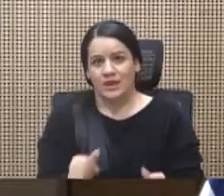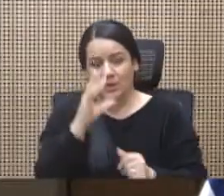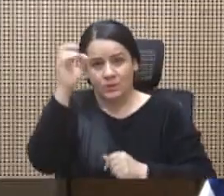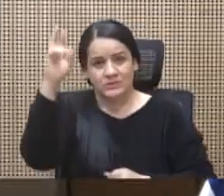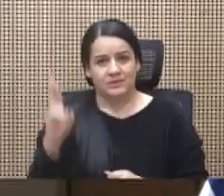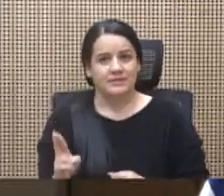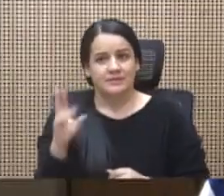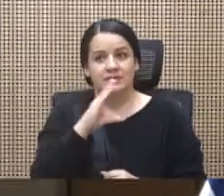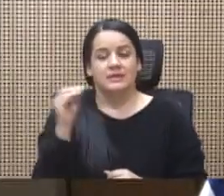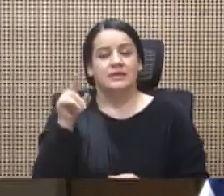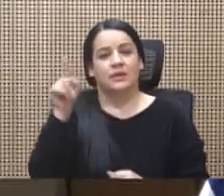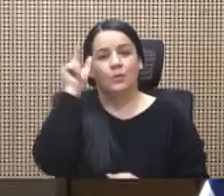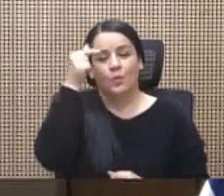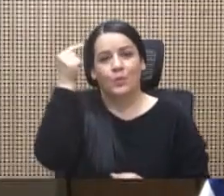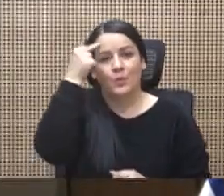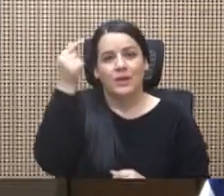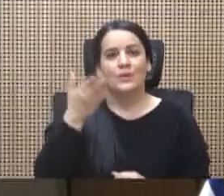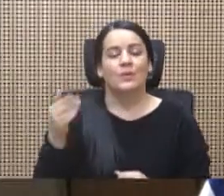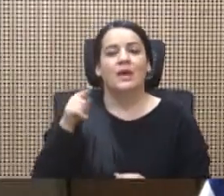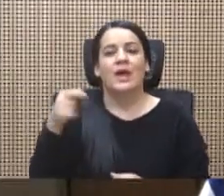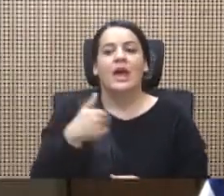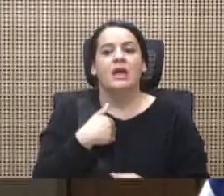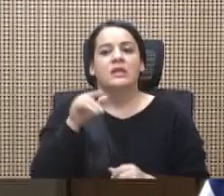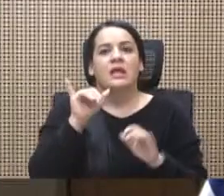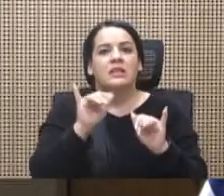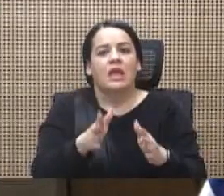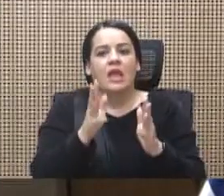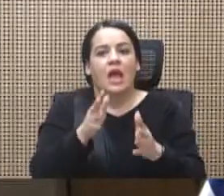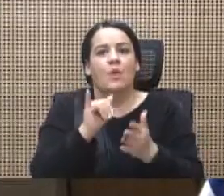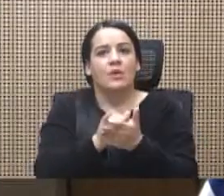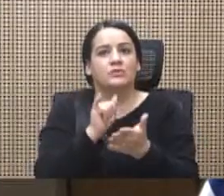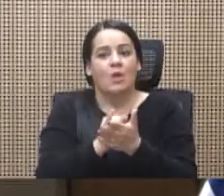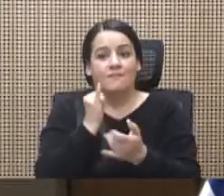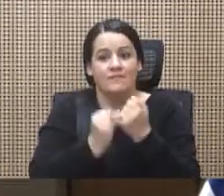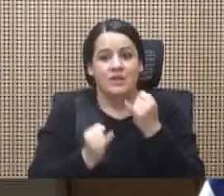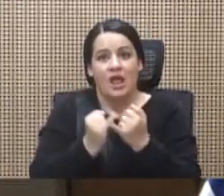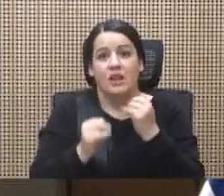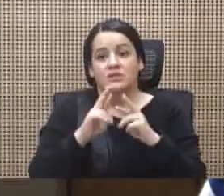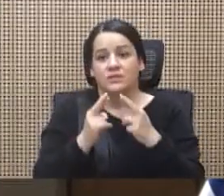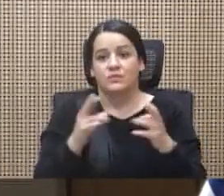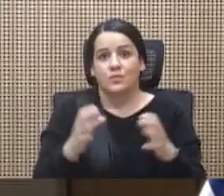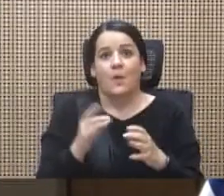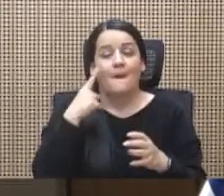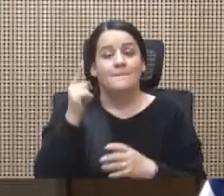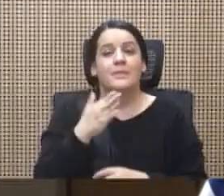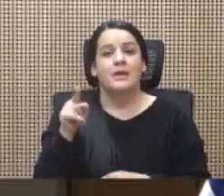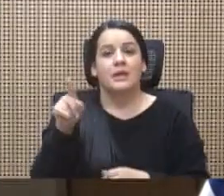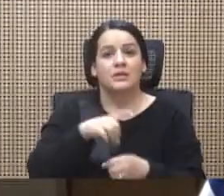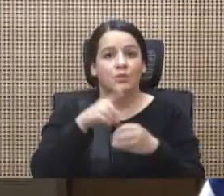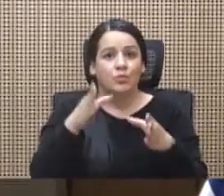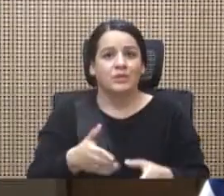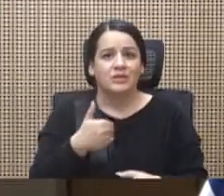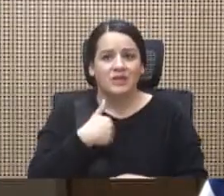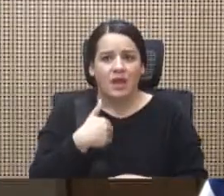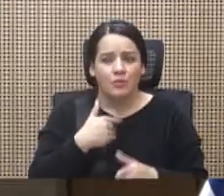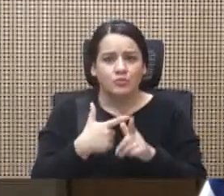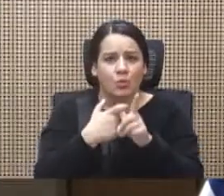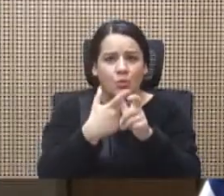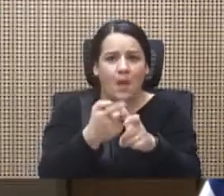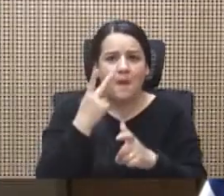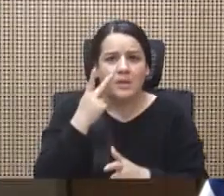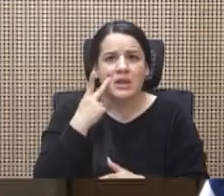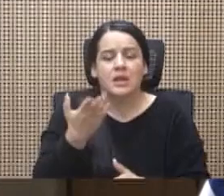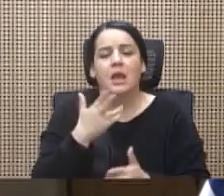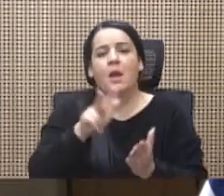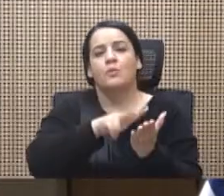y que el gobierno haya dejado esto para el puro final de Las sesiones extra necesarias para que los diputados tengamos que correr a ver qué